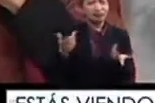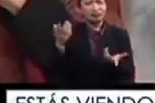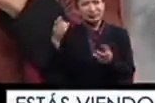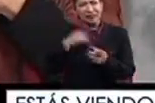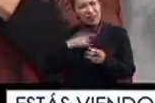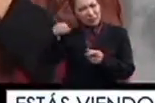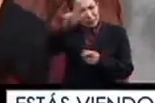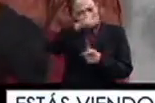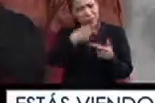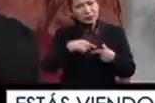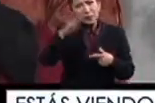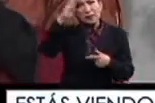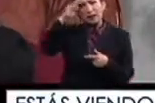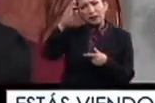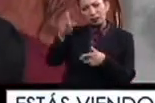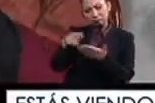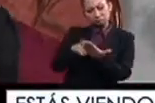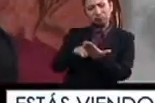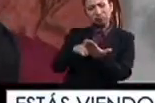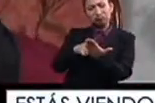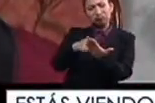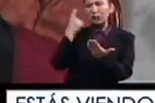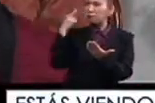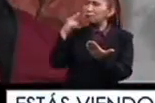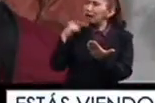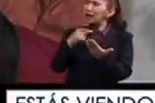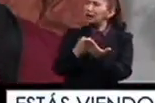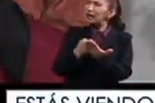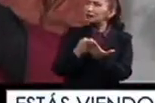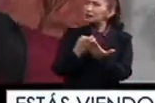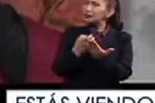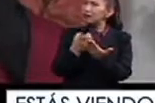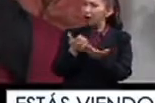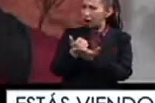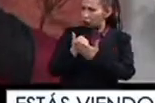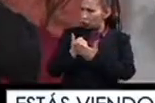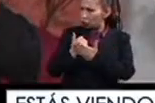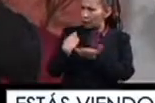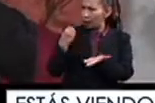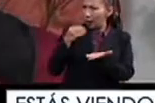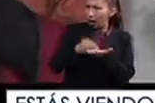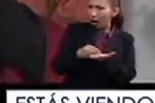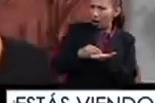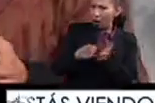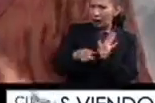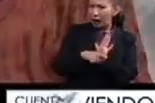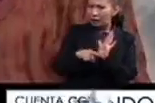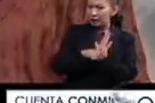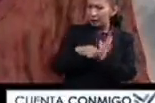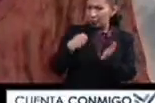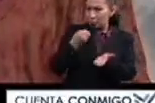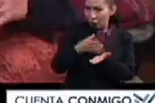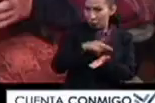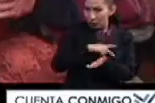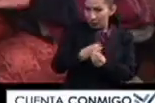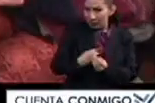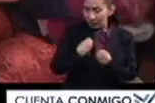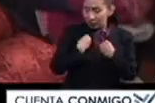plantear qué sentido tienen positivamente y qué sentido negativo tienen también,